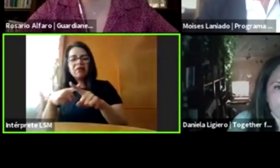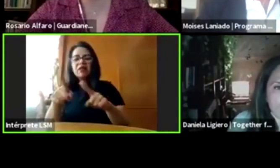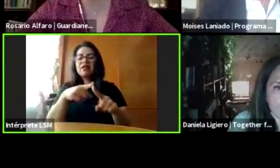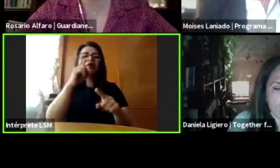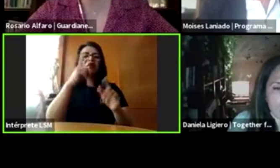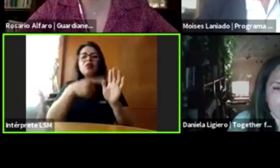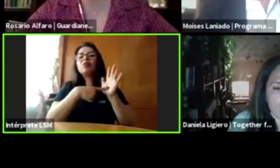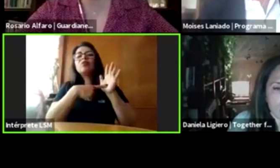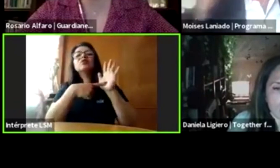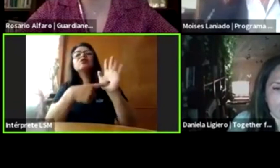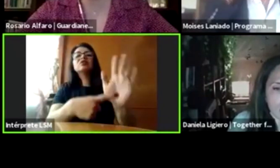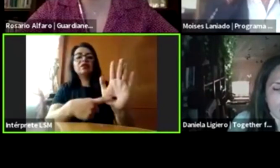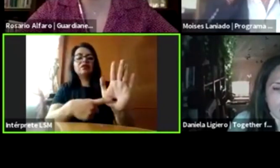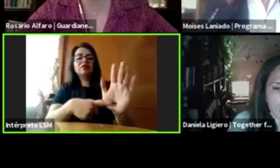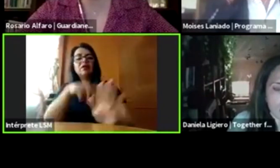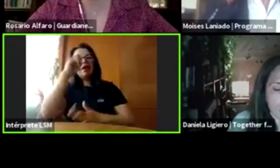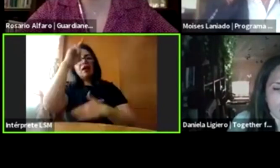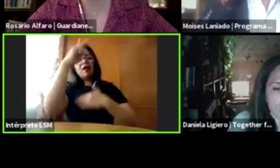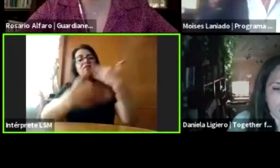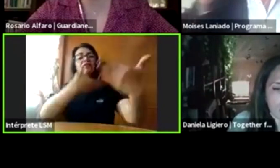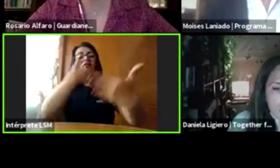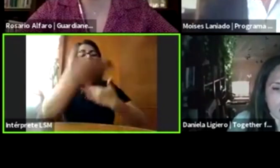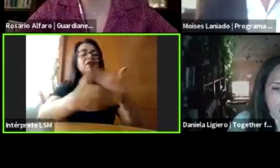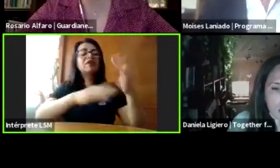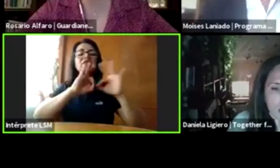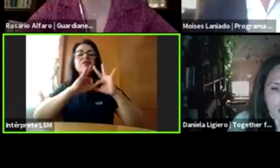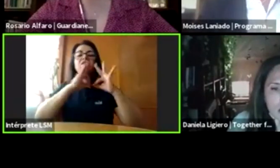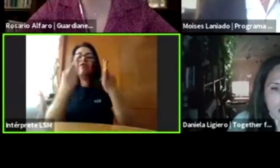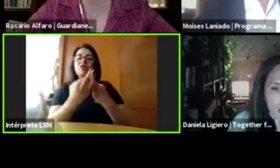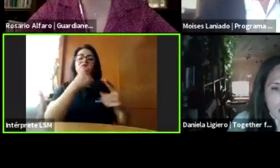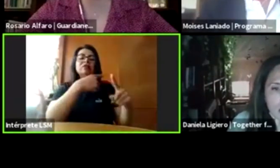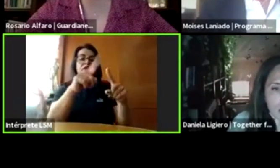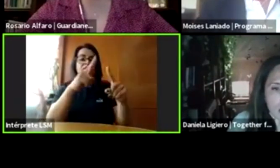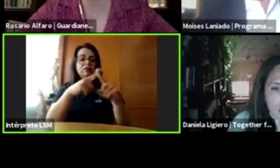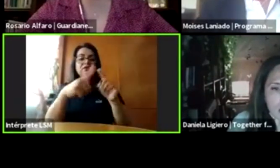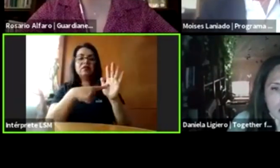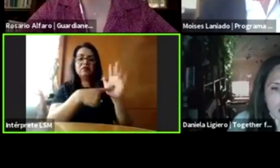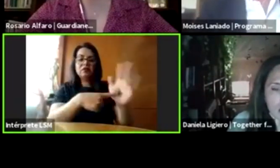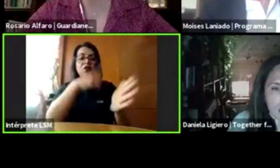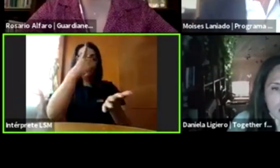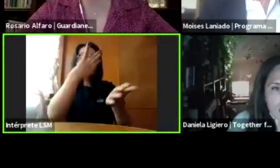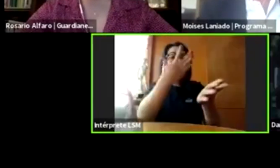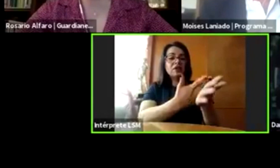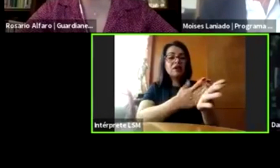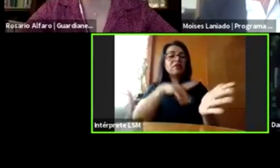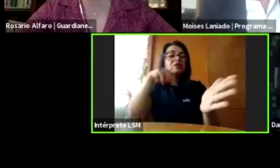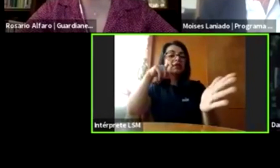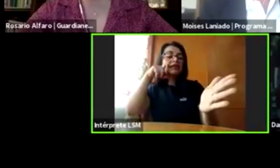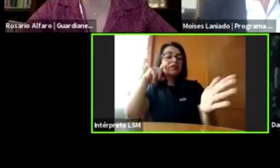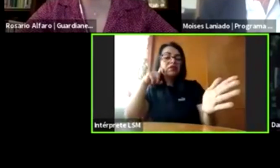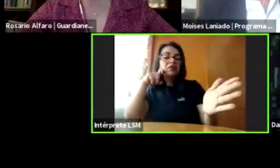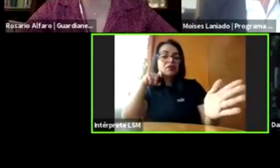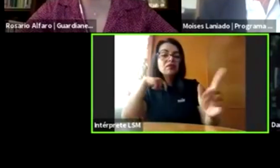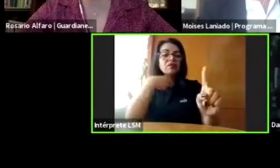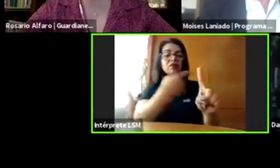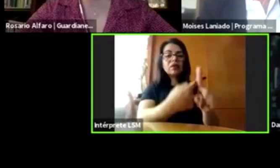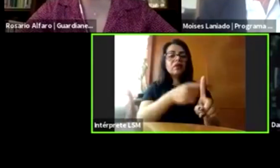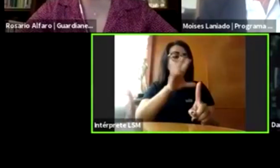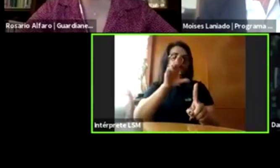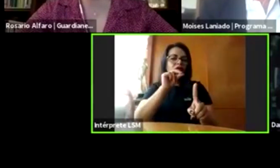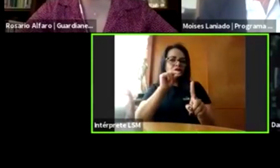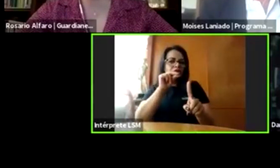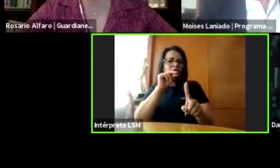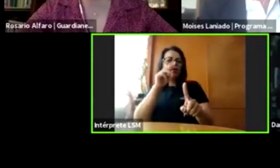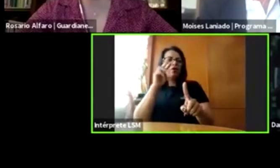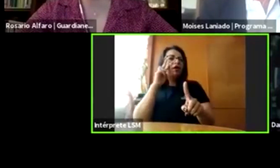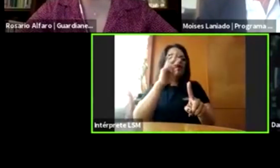distintas formas. No solamente tiene que ver con el acto sexual explícito, sino también con ser testigo, la manera